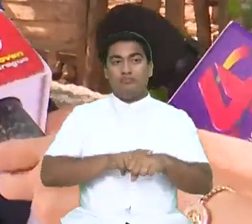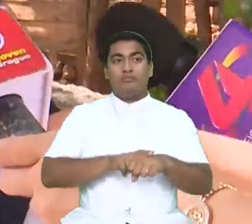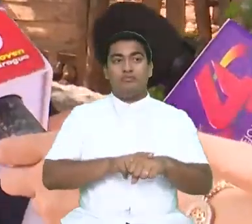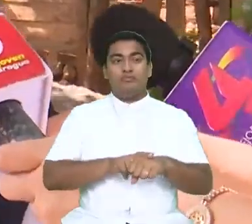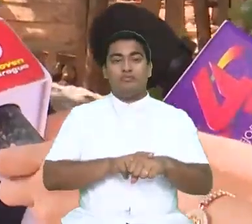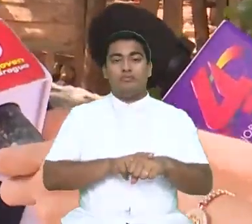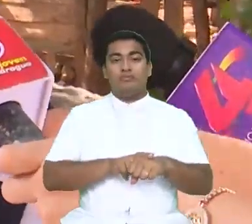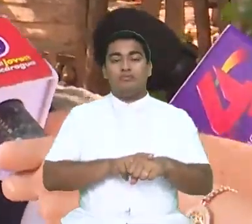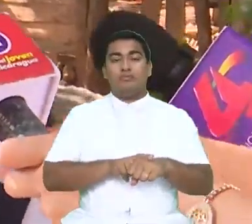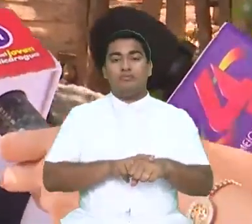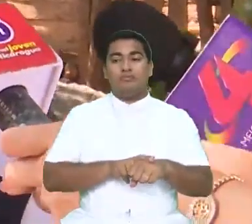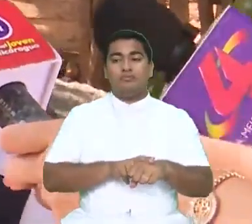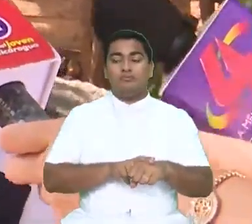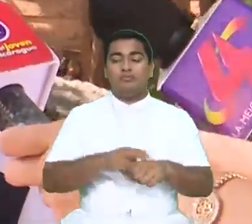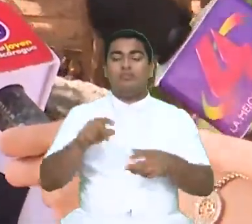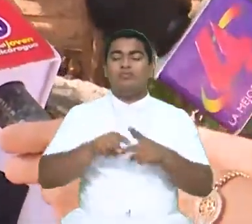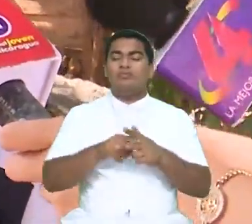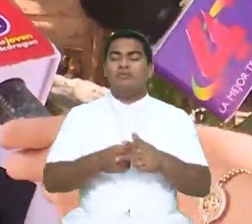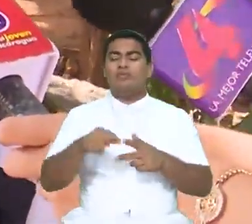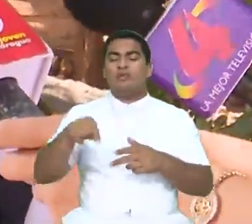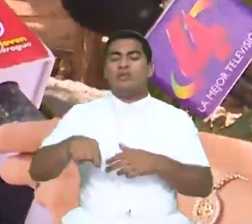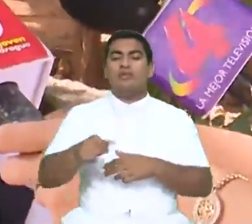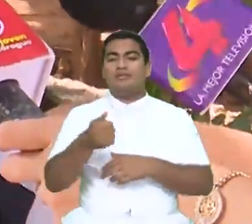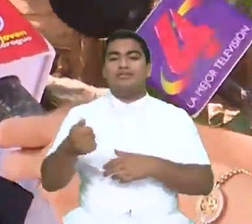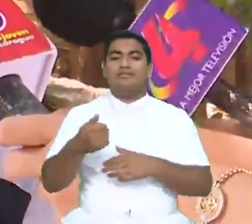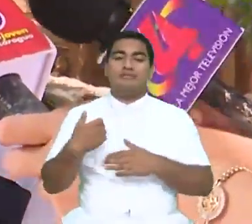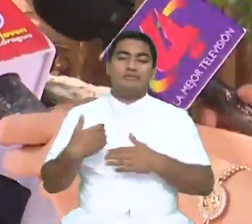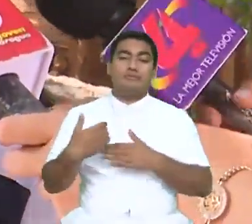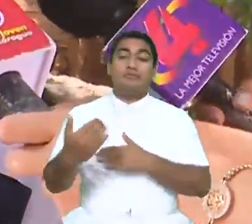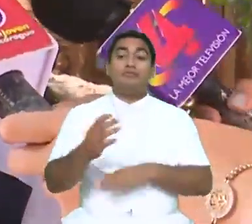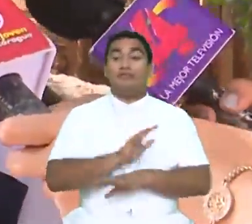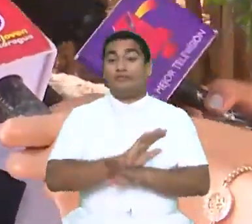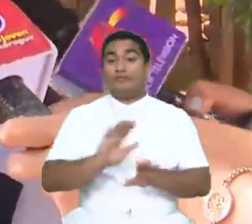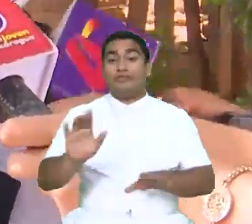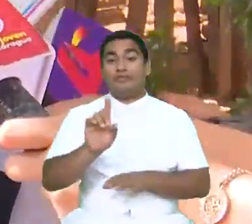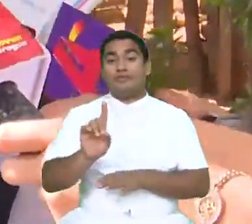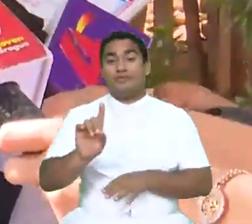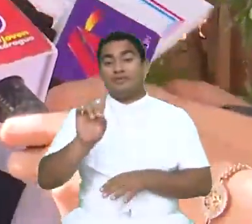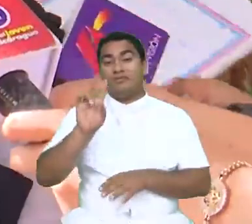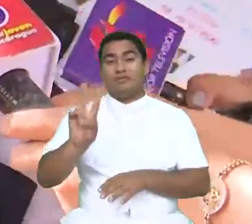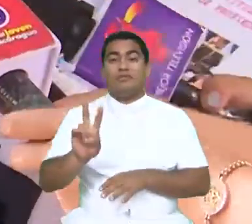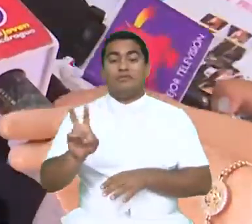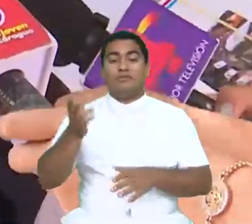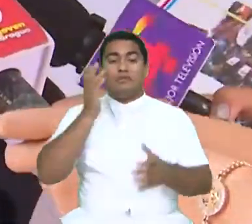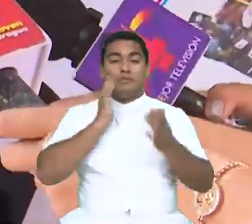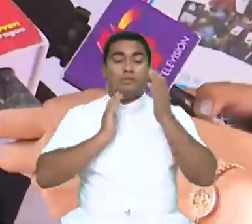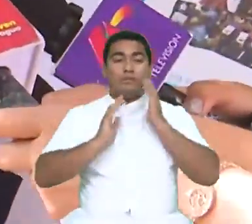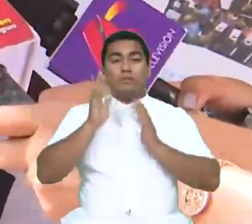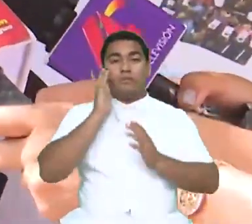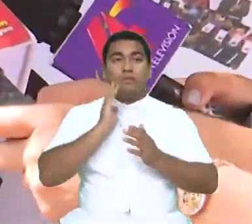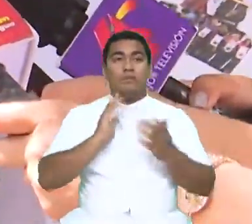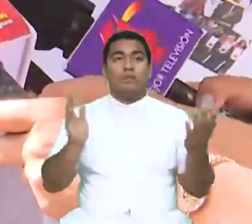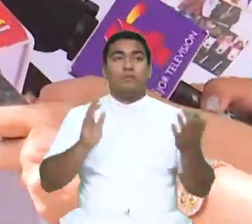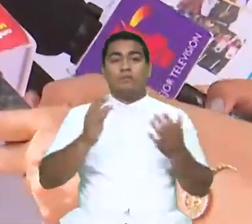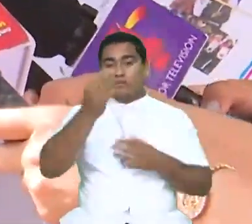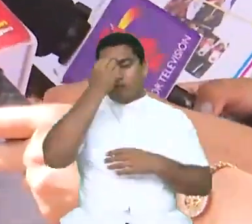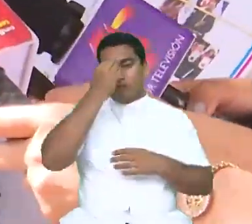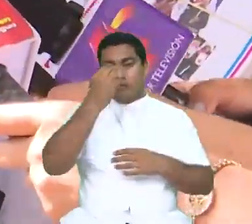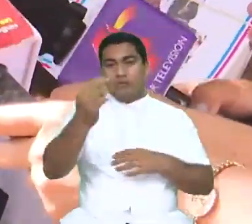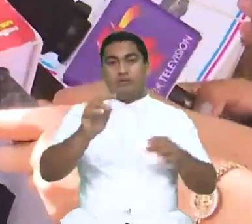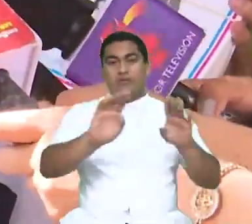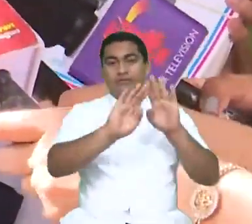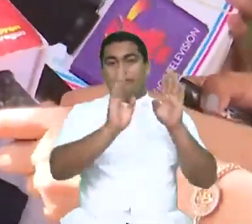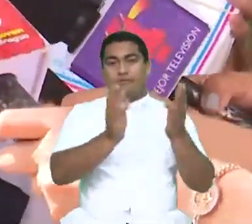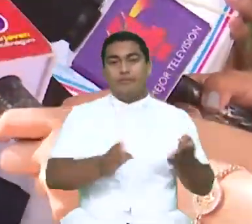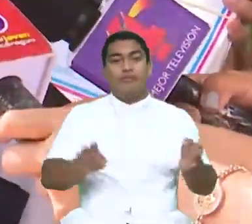país. La entrega inicia hoy 6 y concluye el día 12 de marzo en homenaje a la mujer nicaragüense.